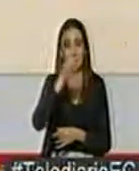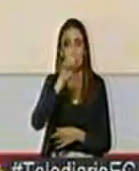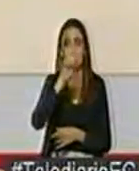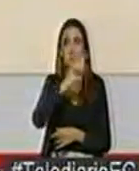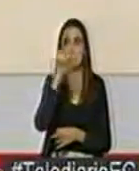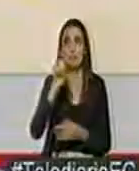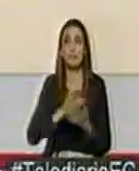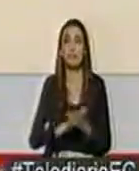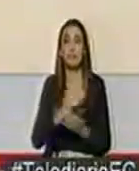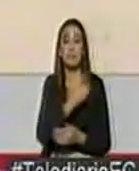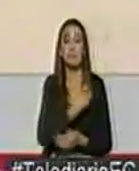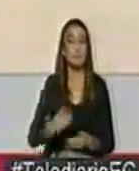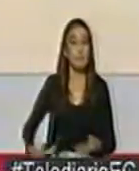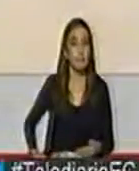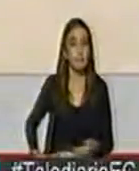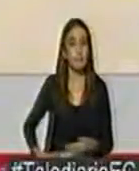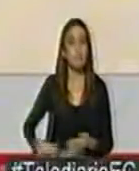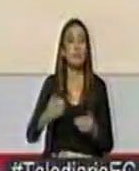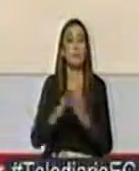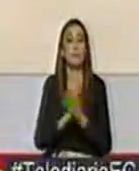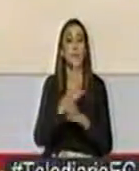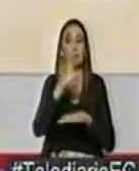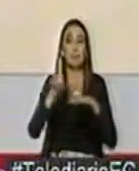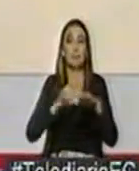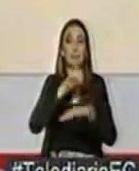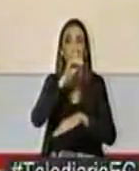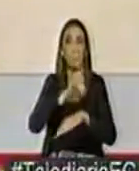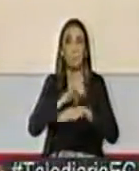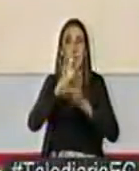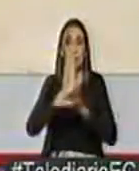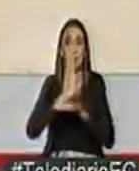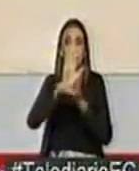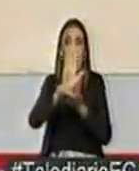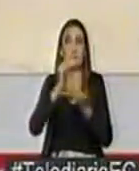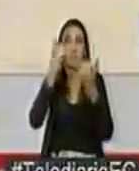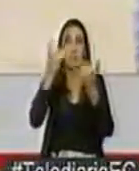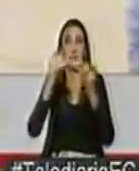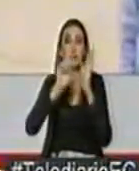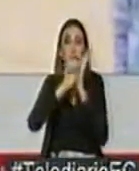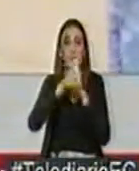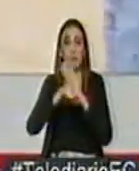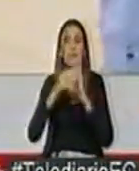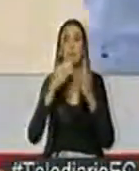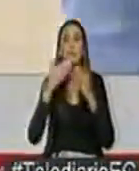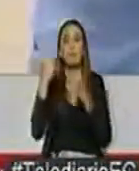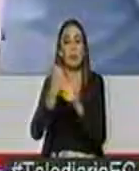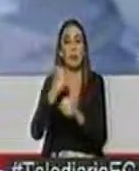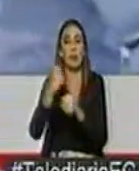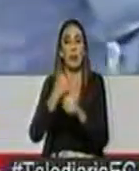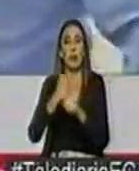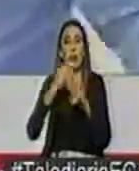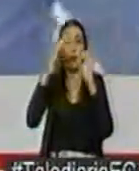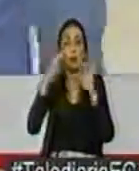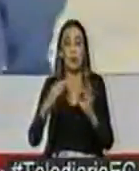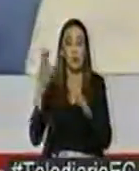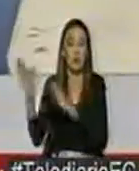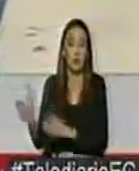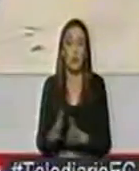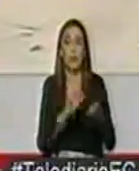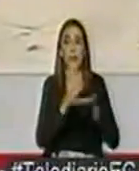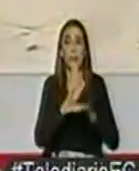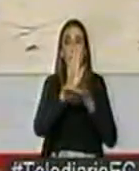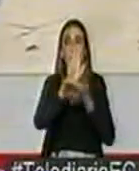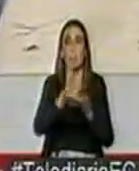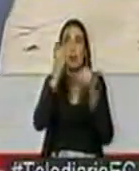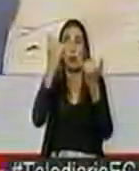el presidente del Consejo Directivo del IES, Paul Granda, con quien hablaremos en estos siguientes minutos sobre el trabajo que cumple el Instituto Ecuatoriano de